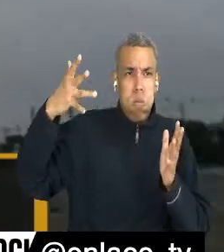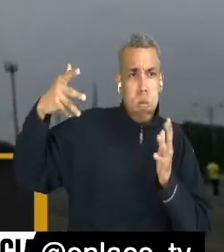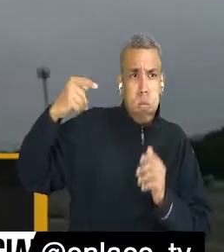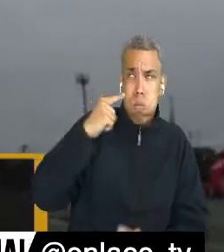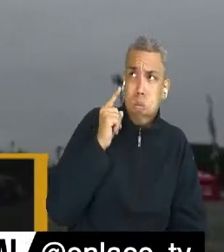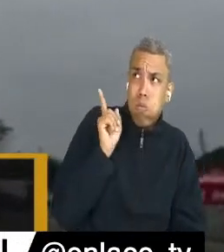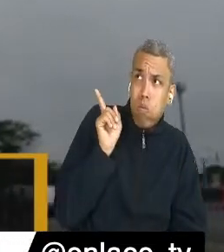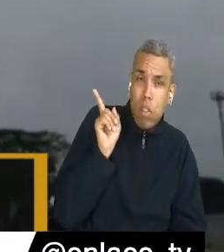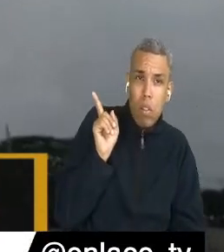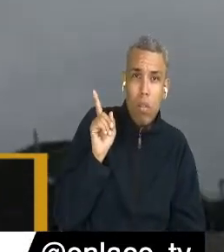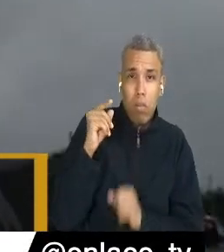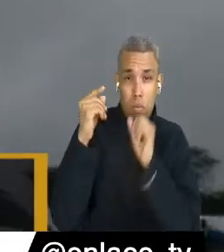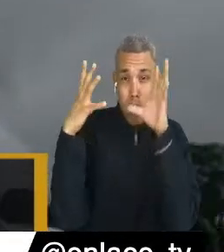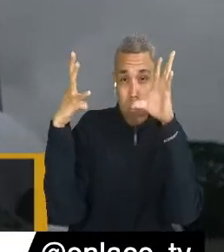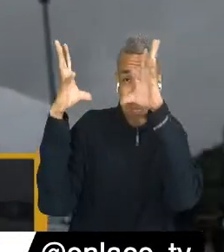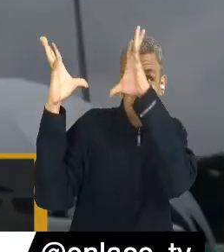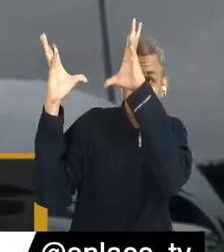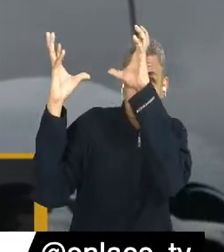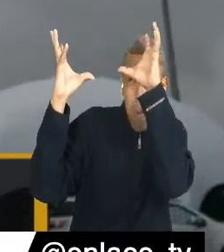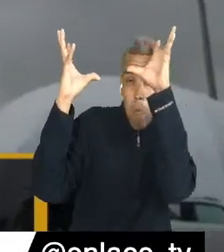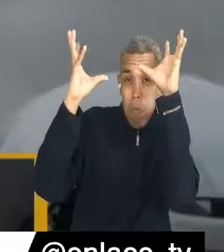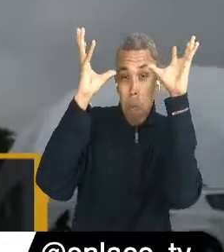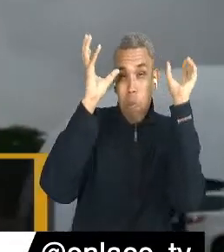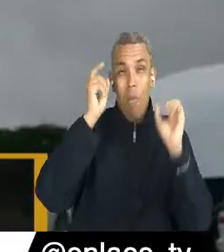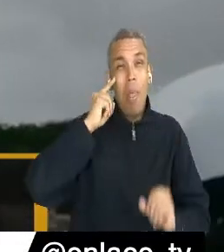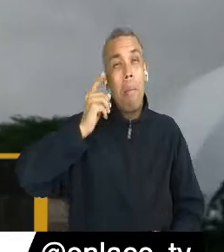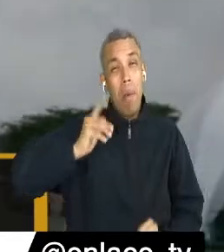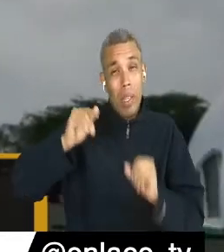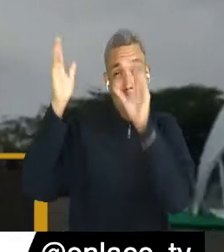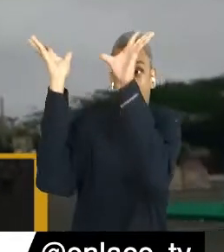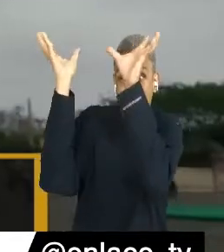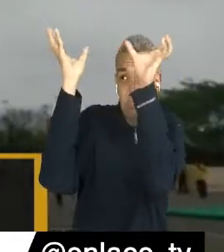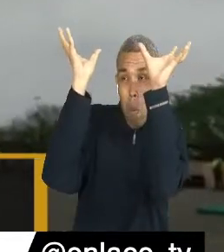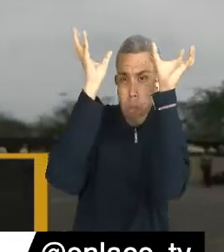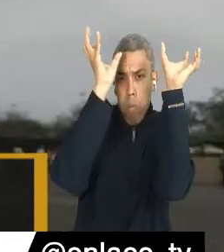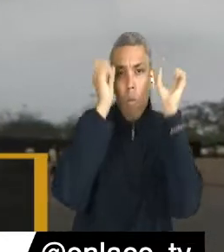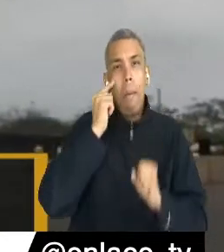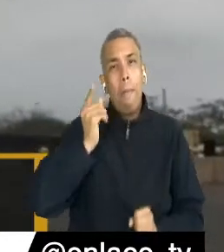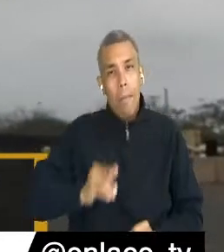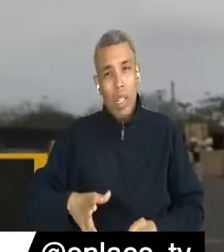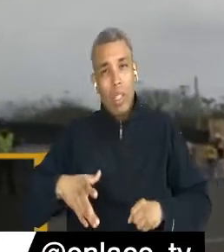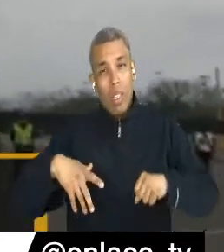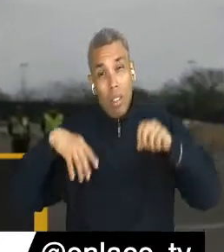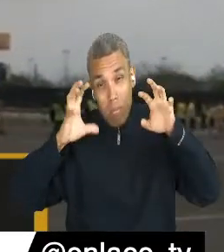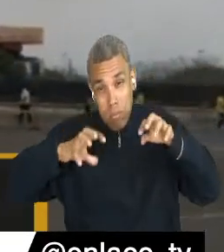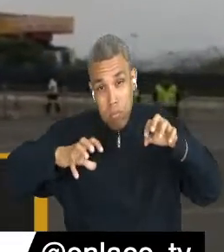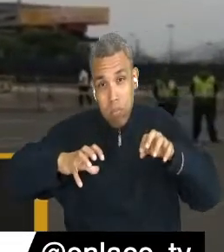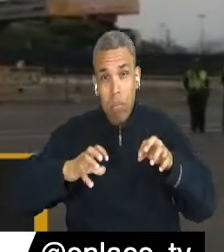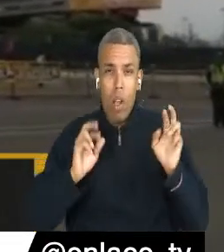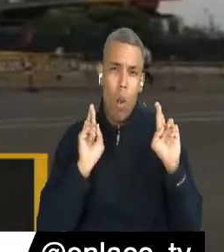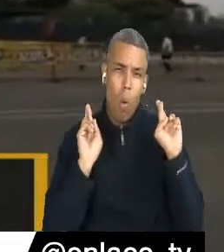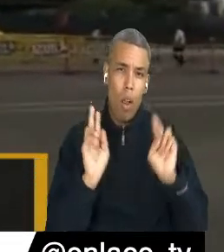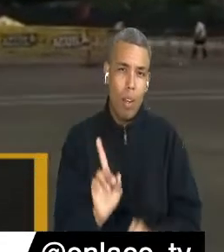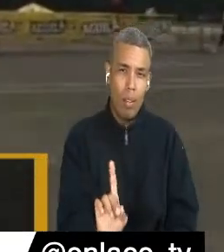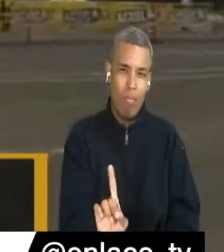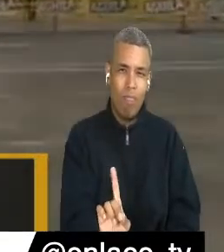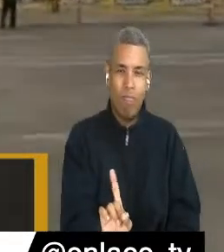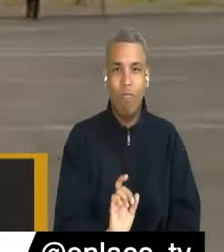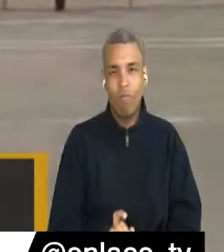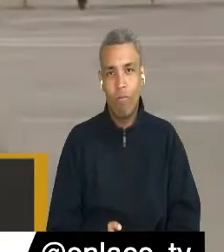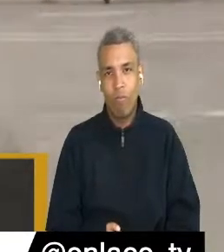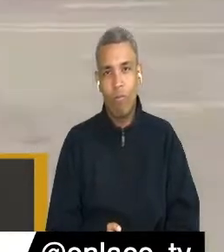poco oscura la ciudad de Barranquilla, sobre todo aquí en el sector del Estadio Metropolitano. Bueno, esperamos que no llueva y eso sí, esperamos hoy